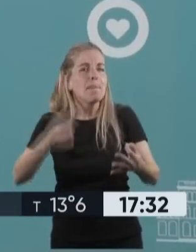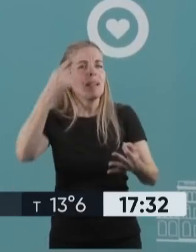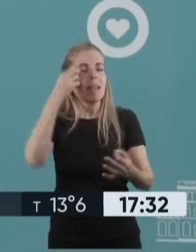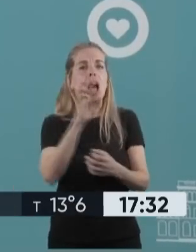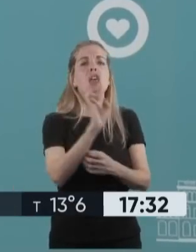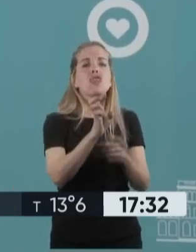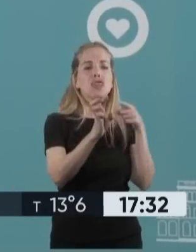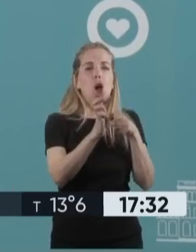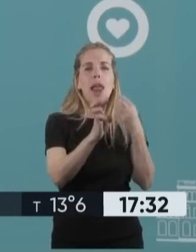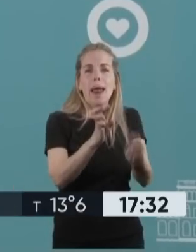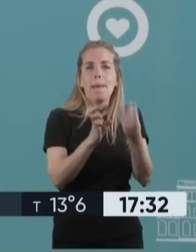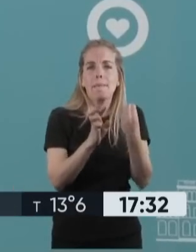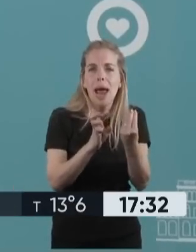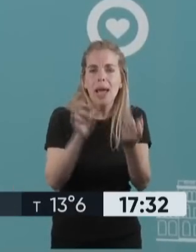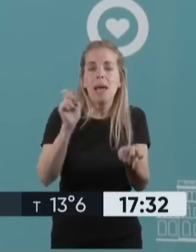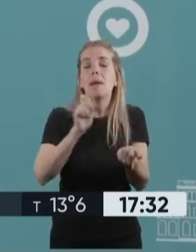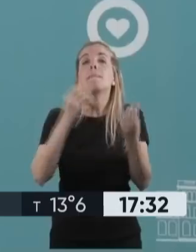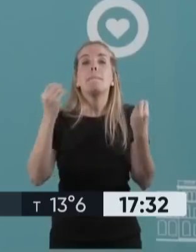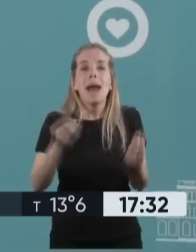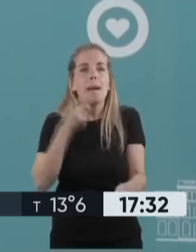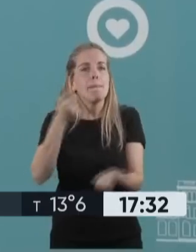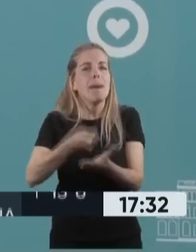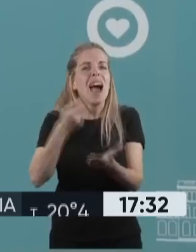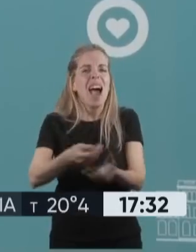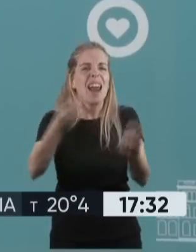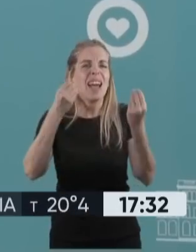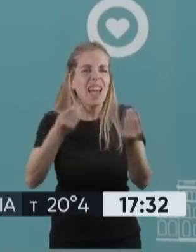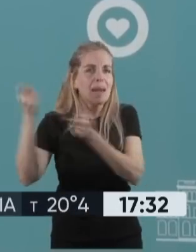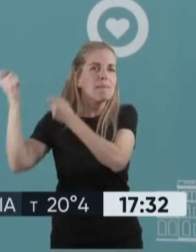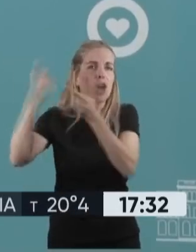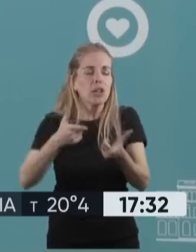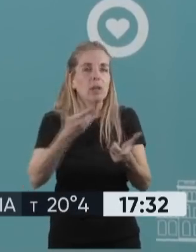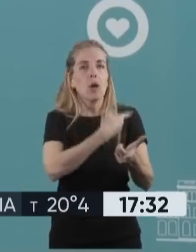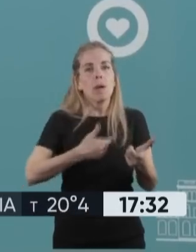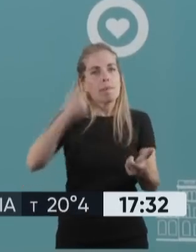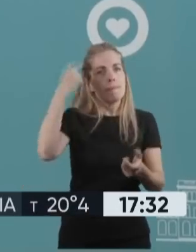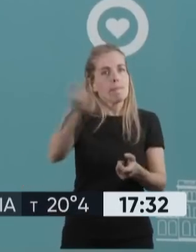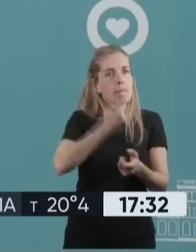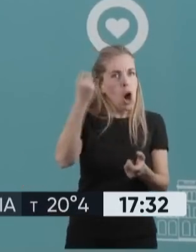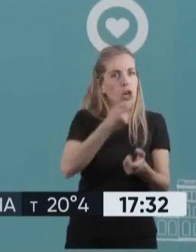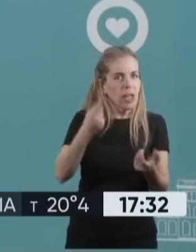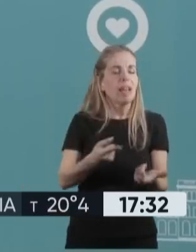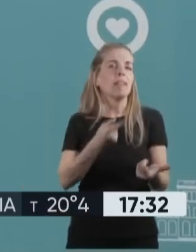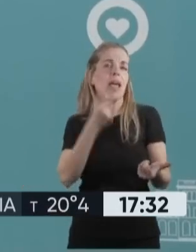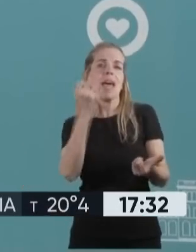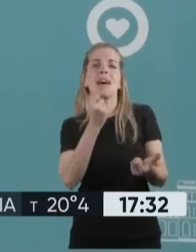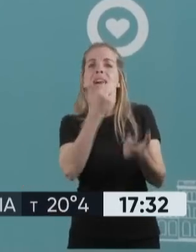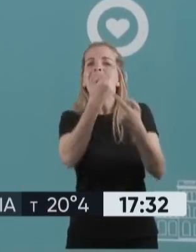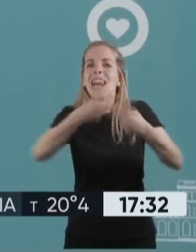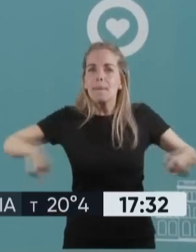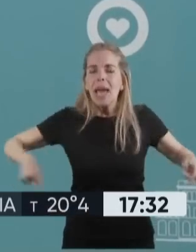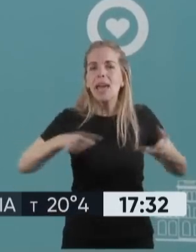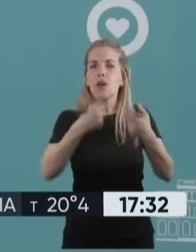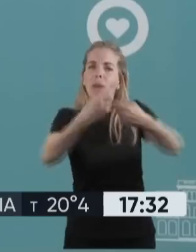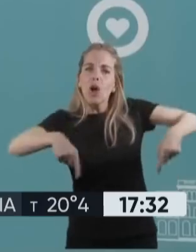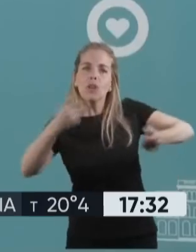dólares para qué tipo de importaciones. El gobierno prioriza los medicamentos, los fertilizantes para el campo, las autopartes